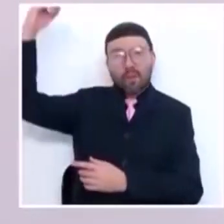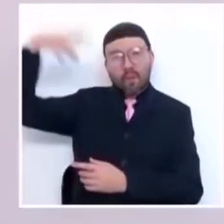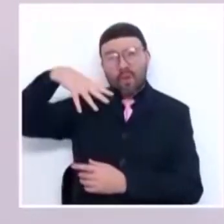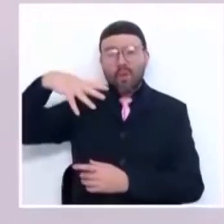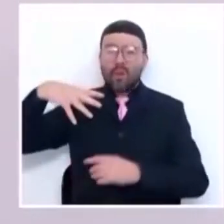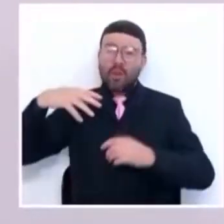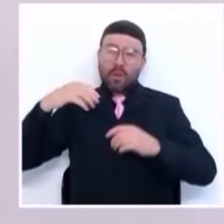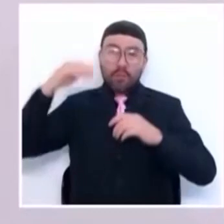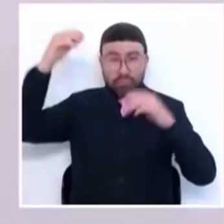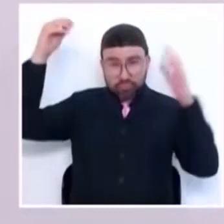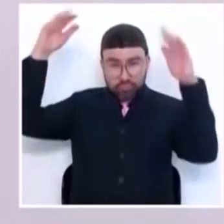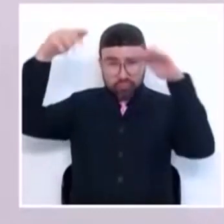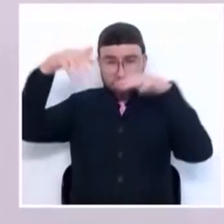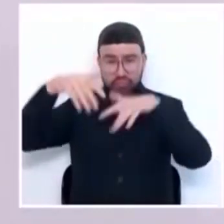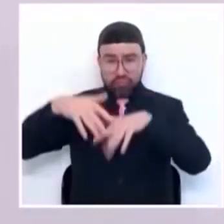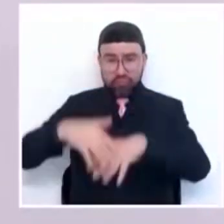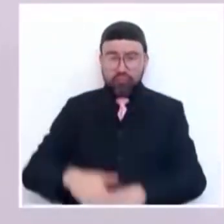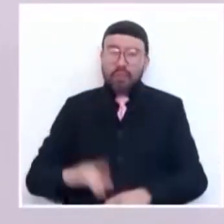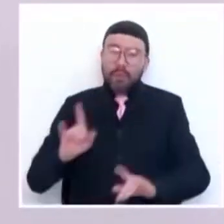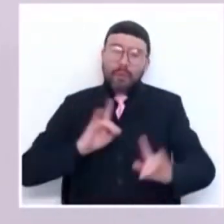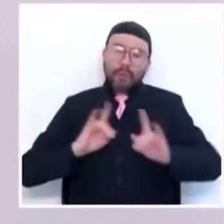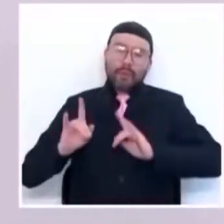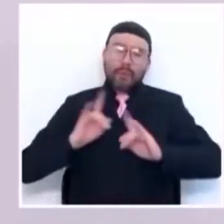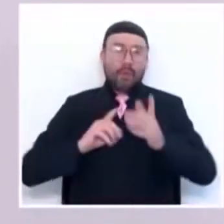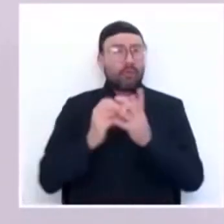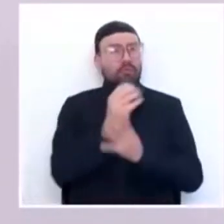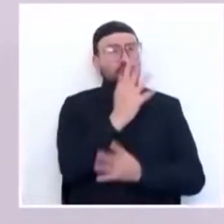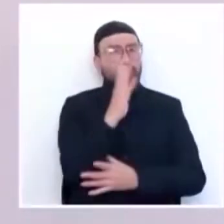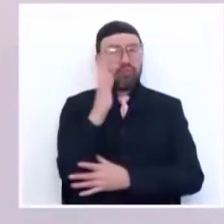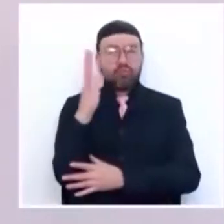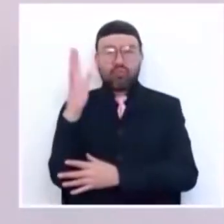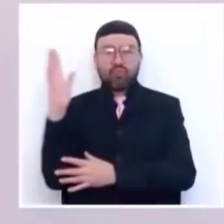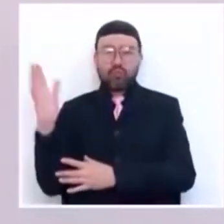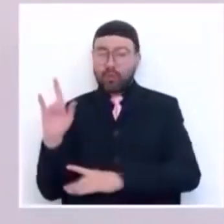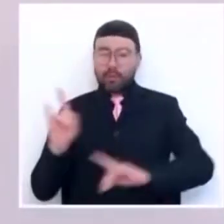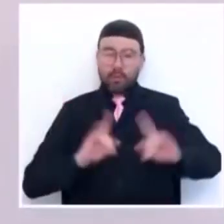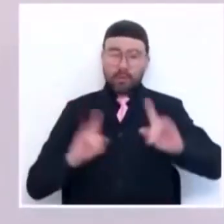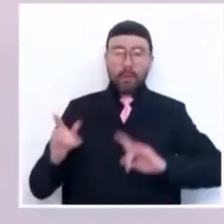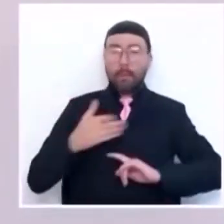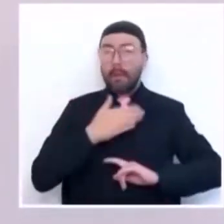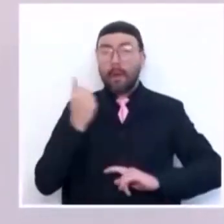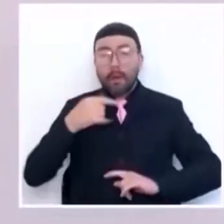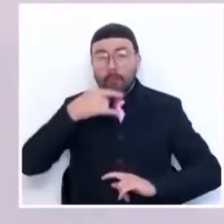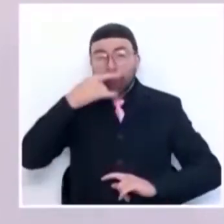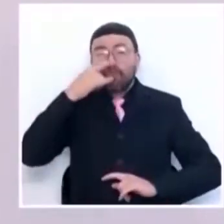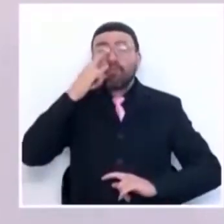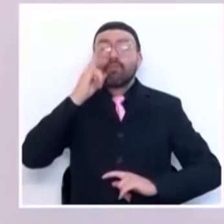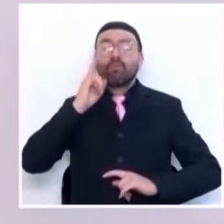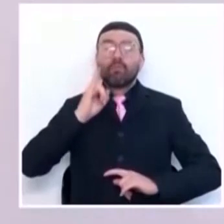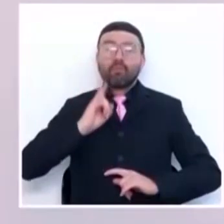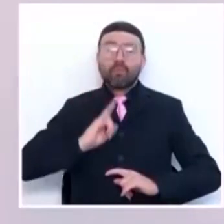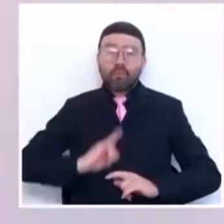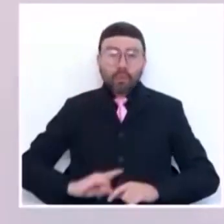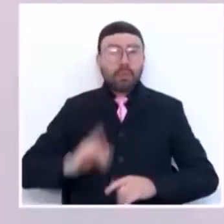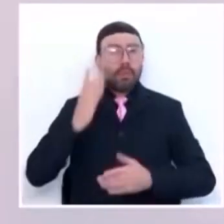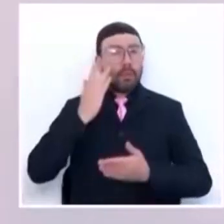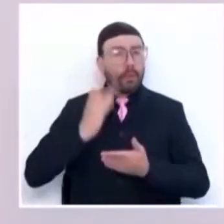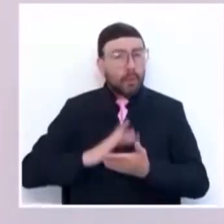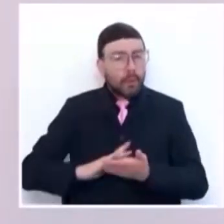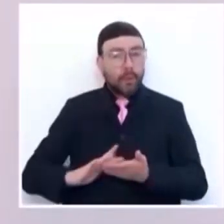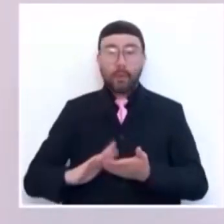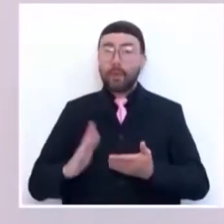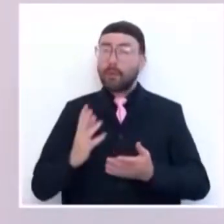el verde de los bosques. Allí es donde está la mejor nebulización. Una nebulización